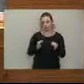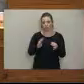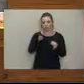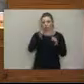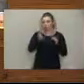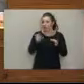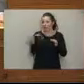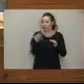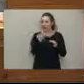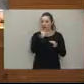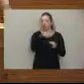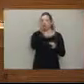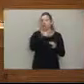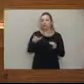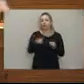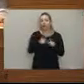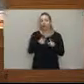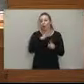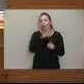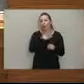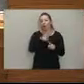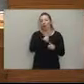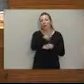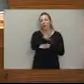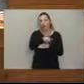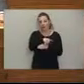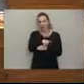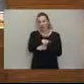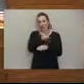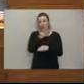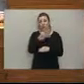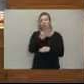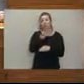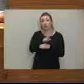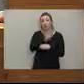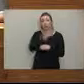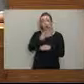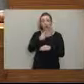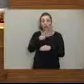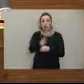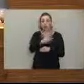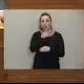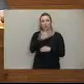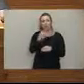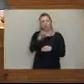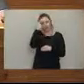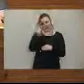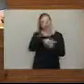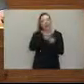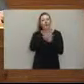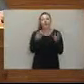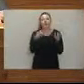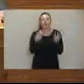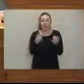esas personas para no generar falsas esperanzas, como decía el portavoz de Izquierda Unida. Y hay que saber de lo que estamos hablando. Creo que conviene una explicación un poco